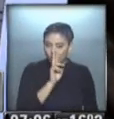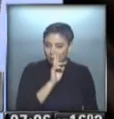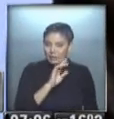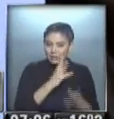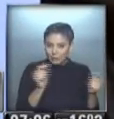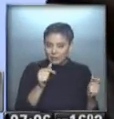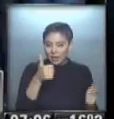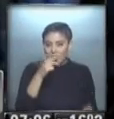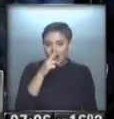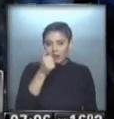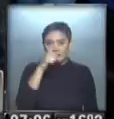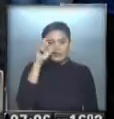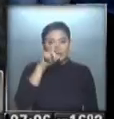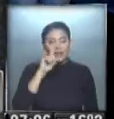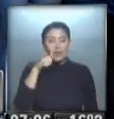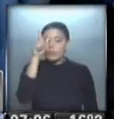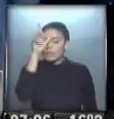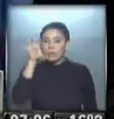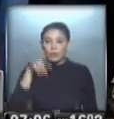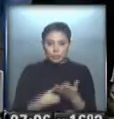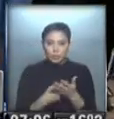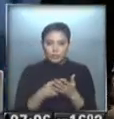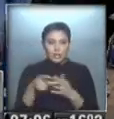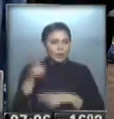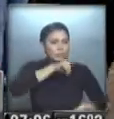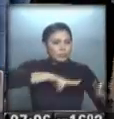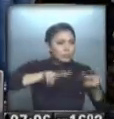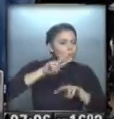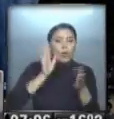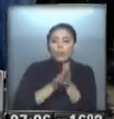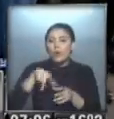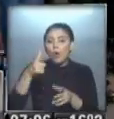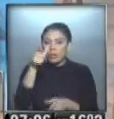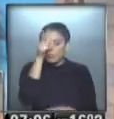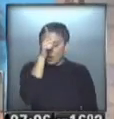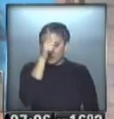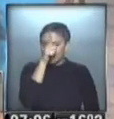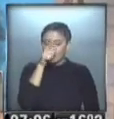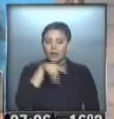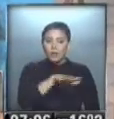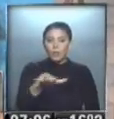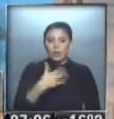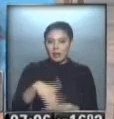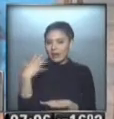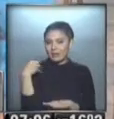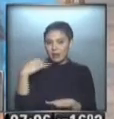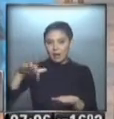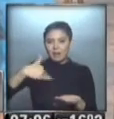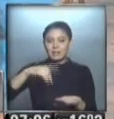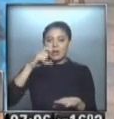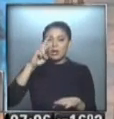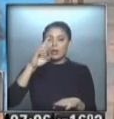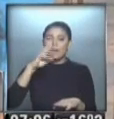La policía de la provincia realizó un importante operativo de rastrillaje junto a otras fuerzas de seguridad en la zona de Avenida General Paz y